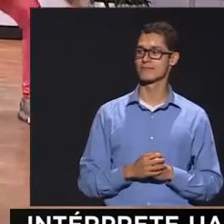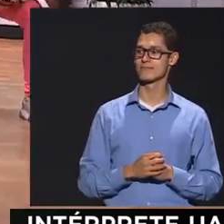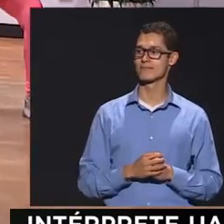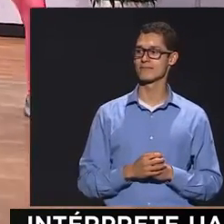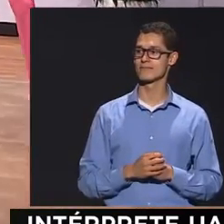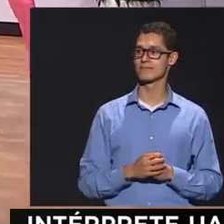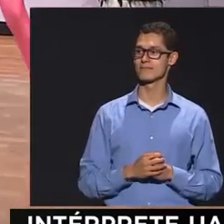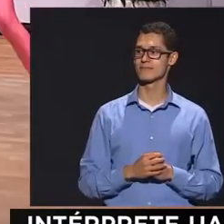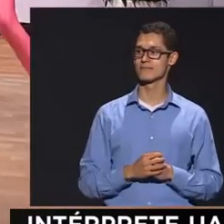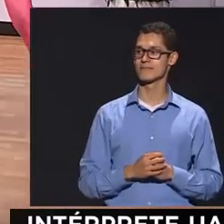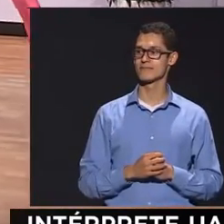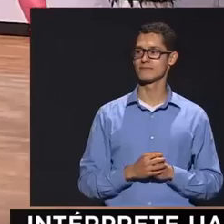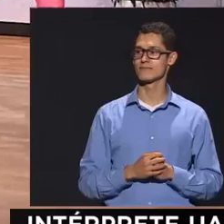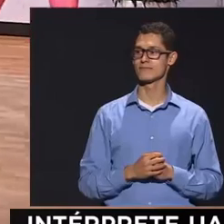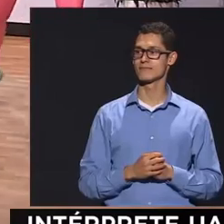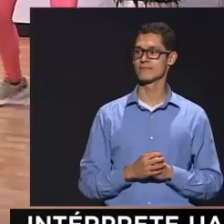igual